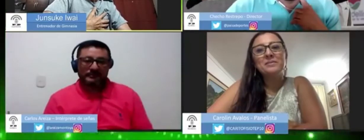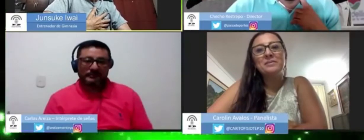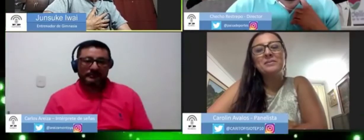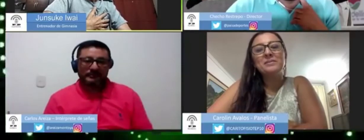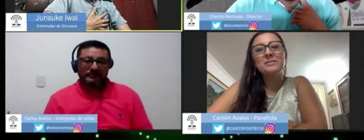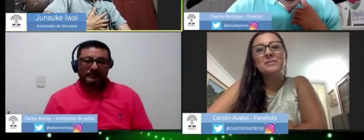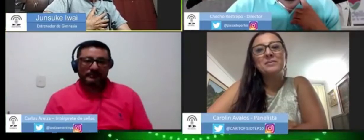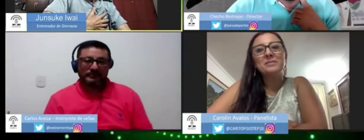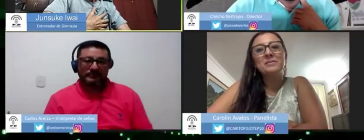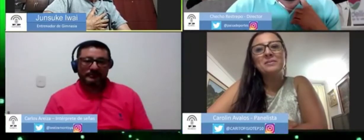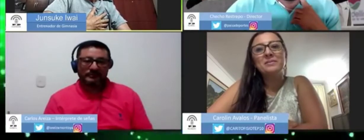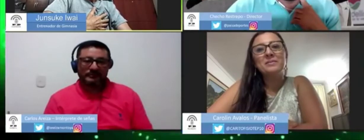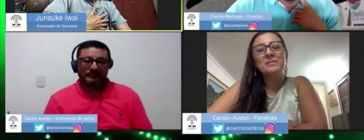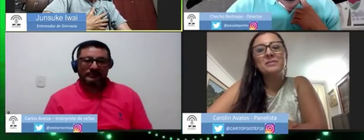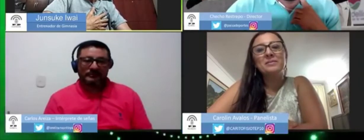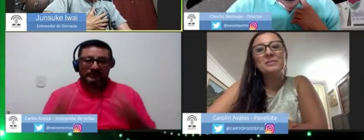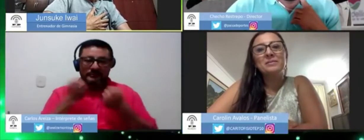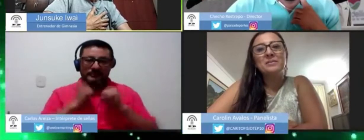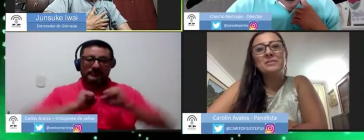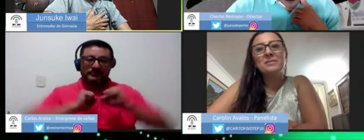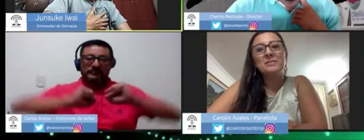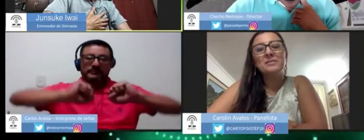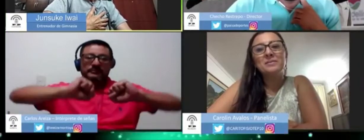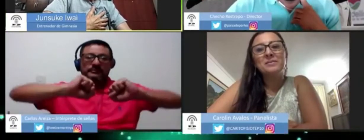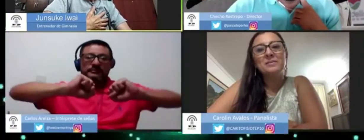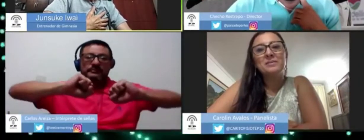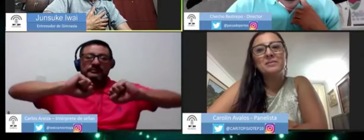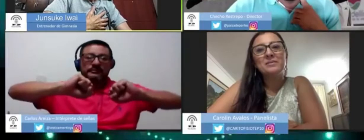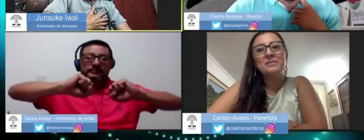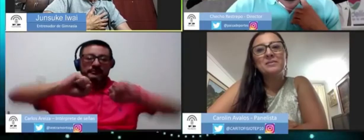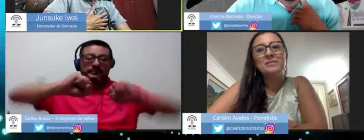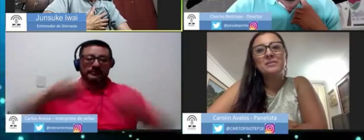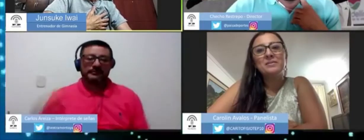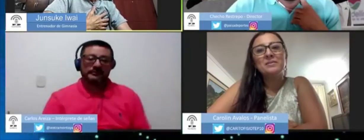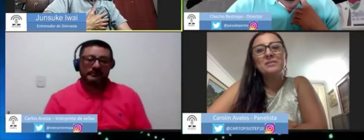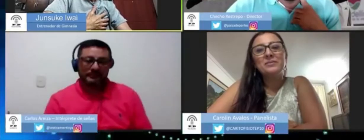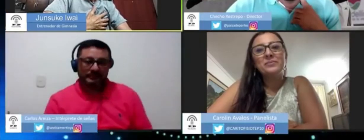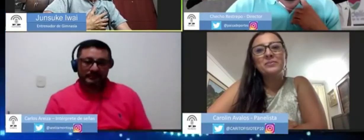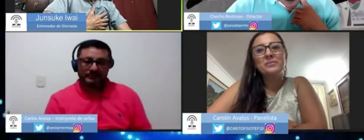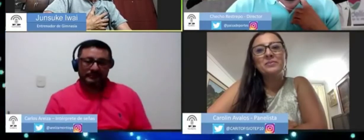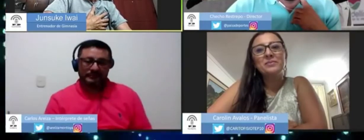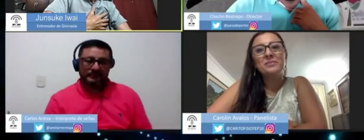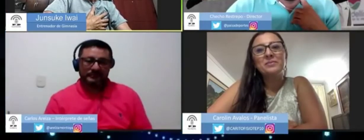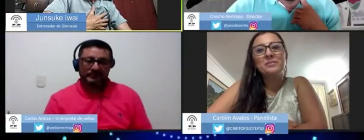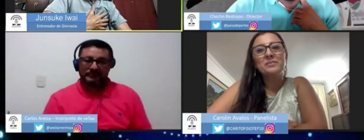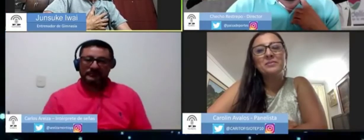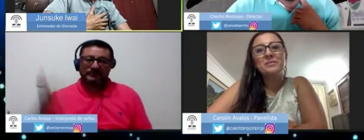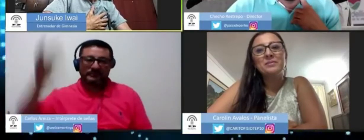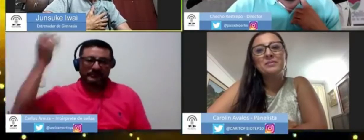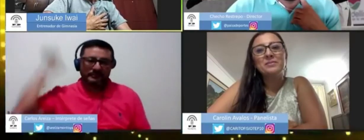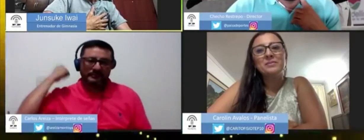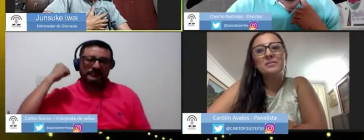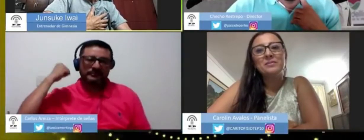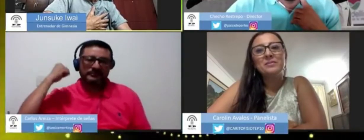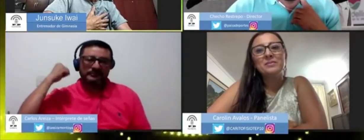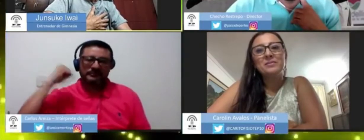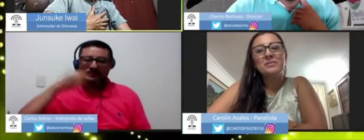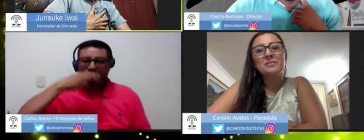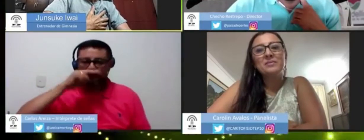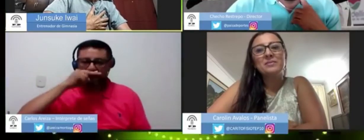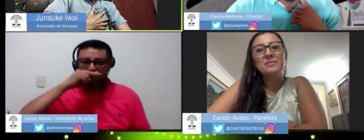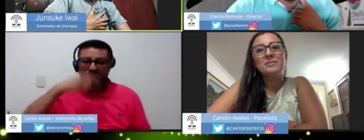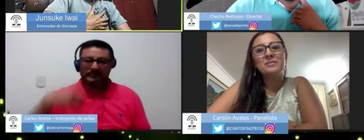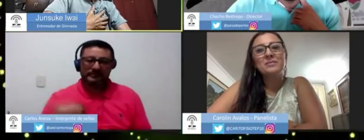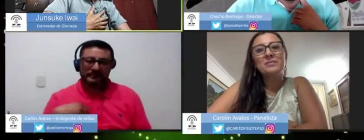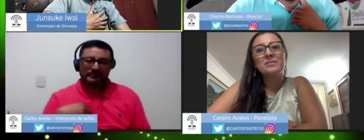uno hace esfuerzo y nosotros, por ejemplo, una época cuando era niño,